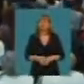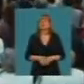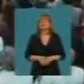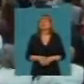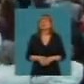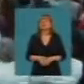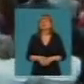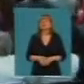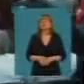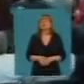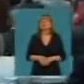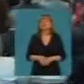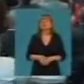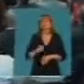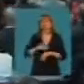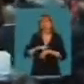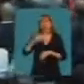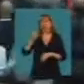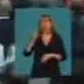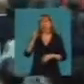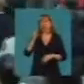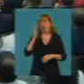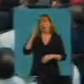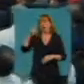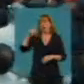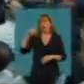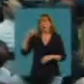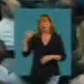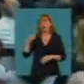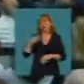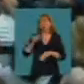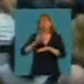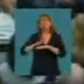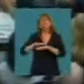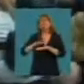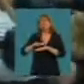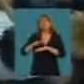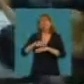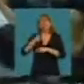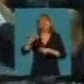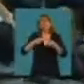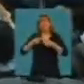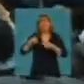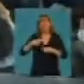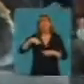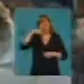Esther Abona a jurar como procuradora del Tesoro de la Nación.